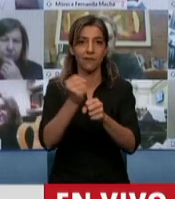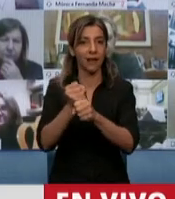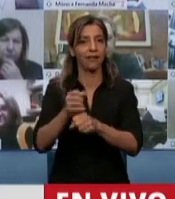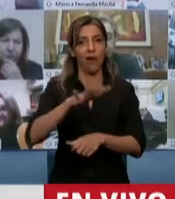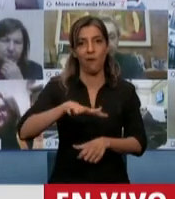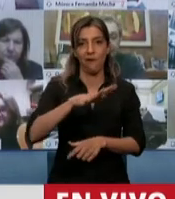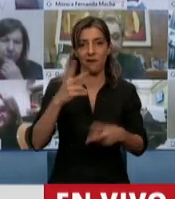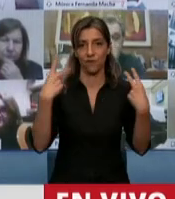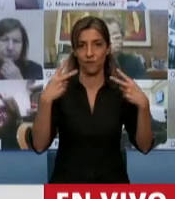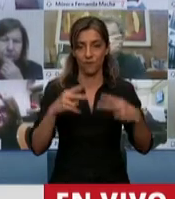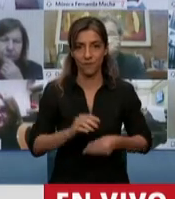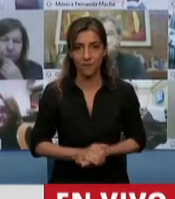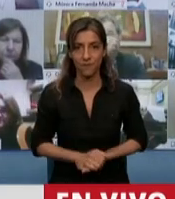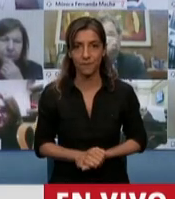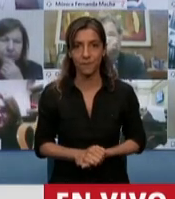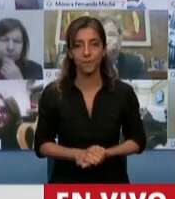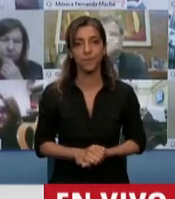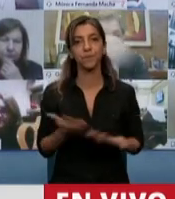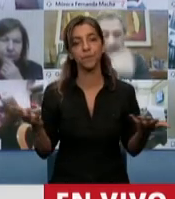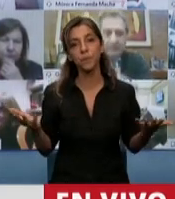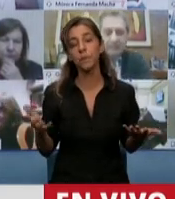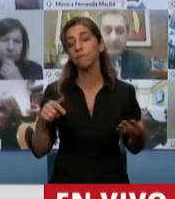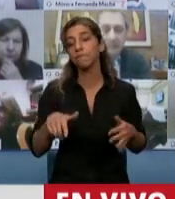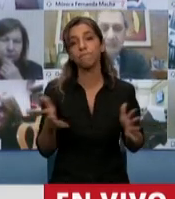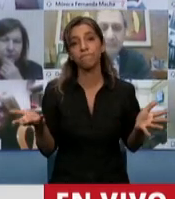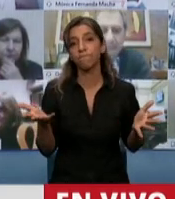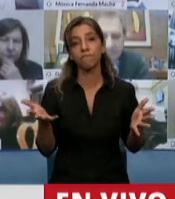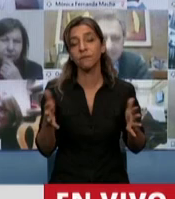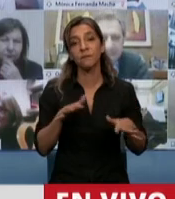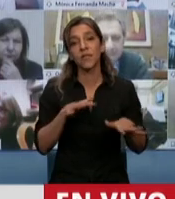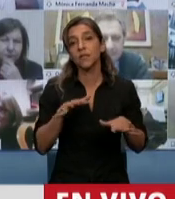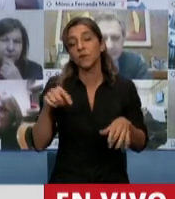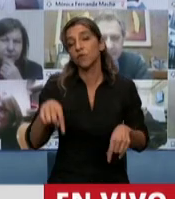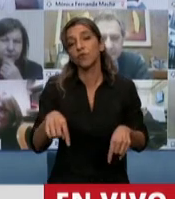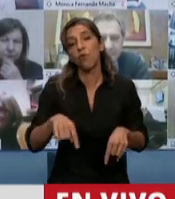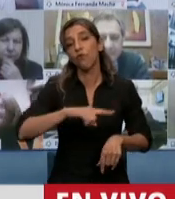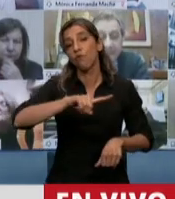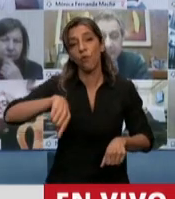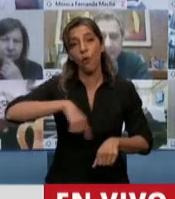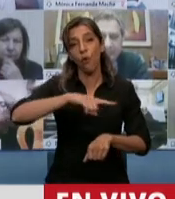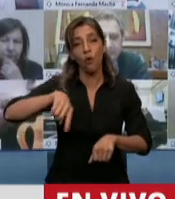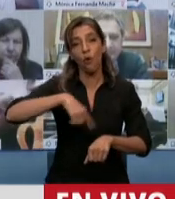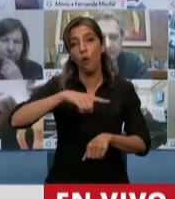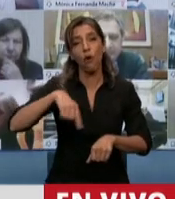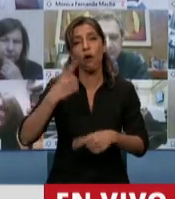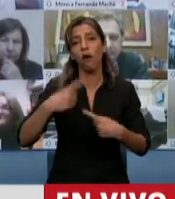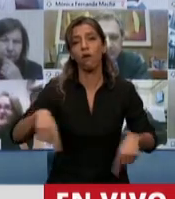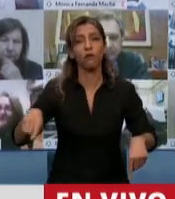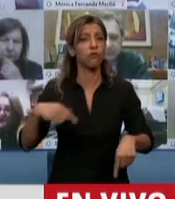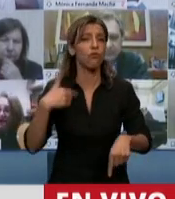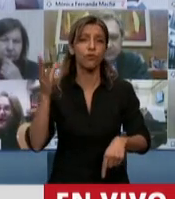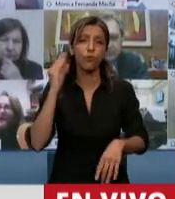eso creo que todo esto que nos pasó hoy durante tantas horas de estar escuchando todo lo que hemos